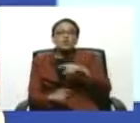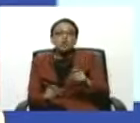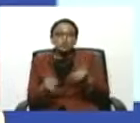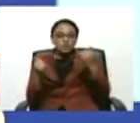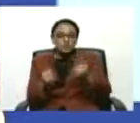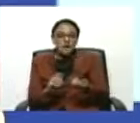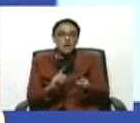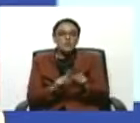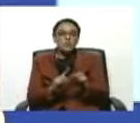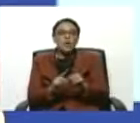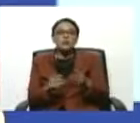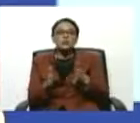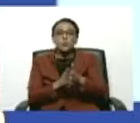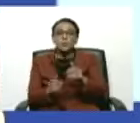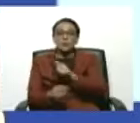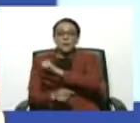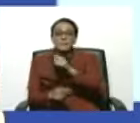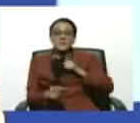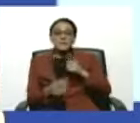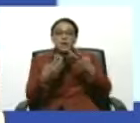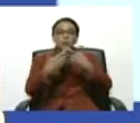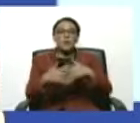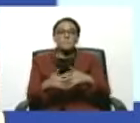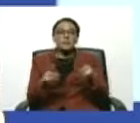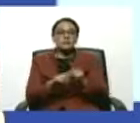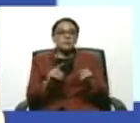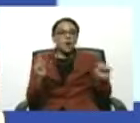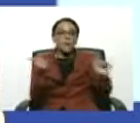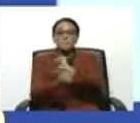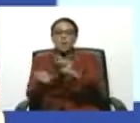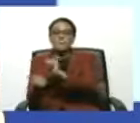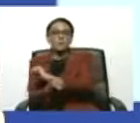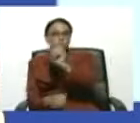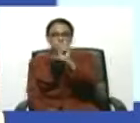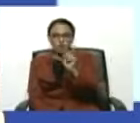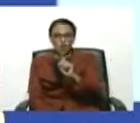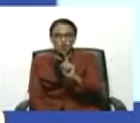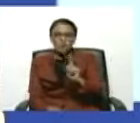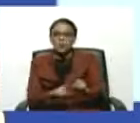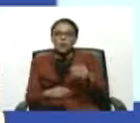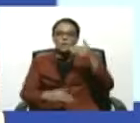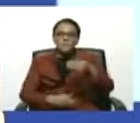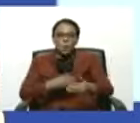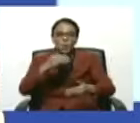empresas estatales al final de los